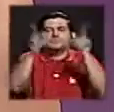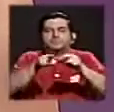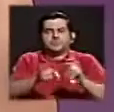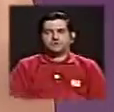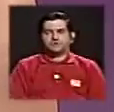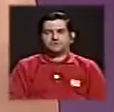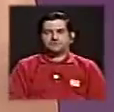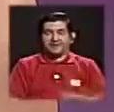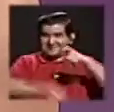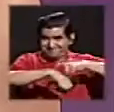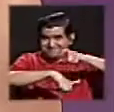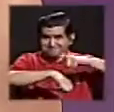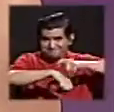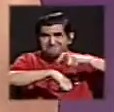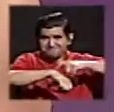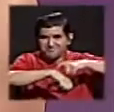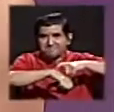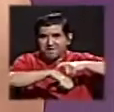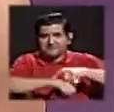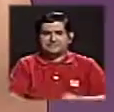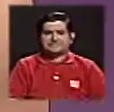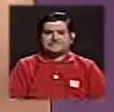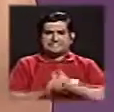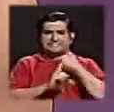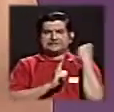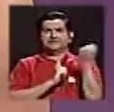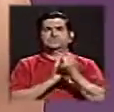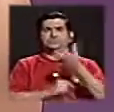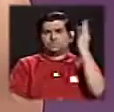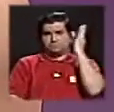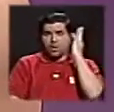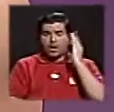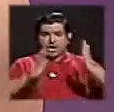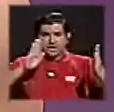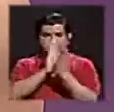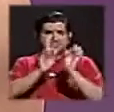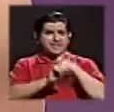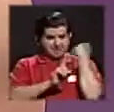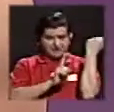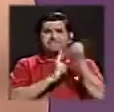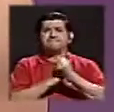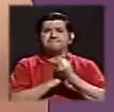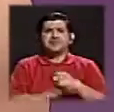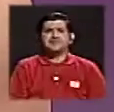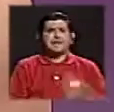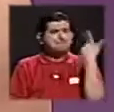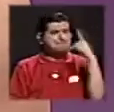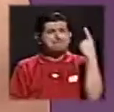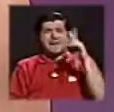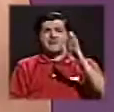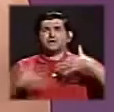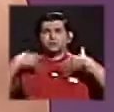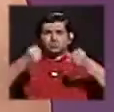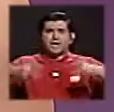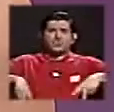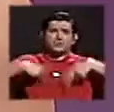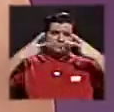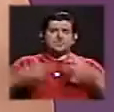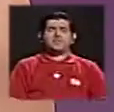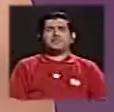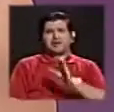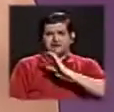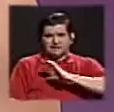ahí es donde nos ponemos en esta situación, donde las mujeres que se enfrentan a esta situación están poniendo en peligro su salud, su vida, su